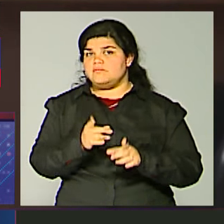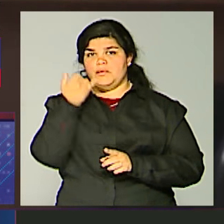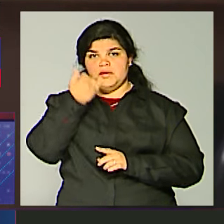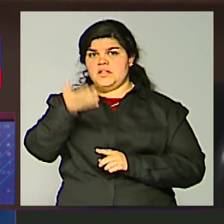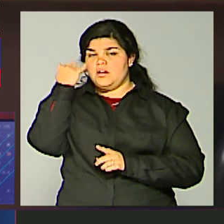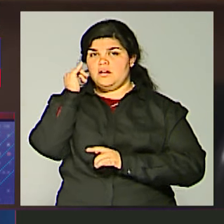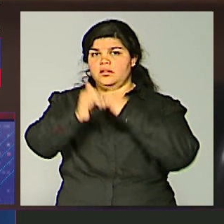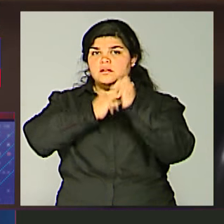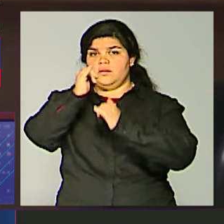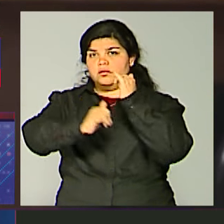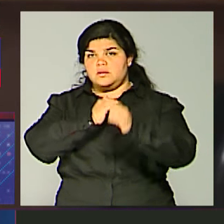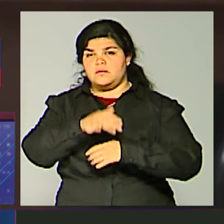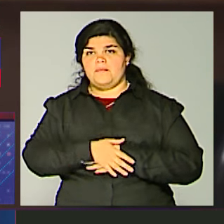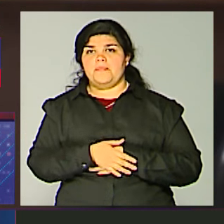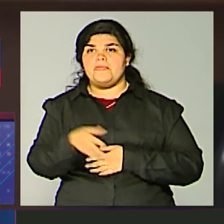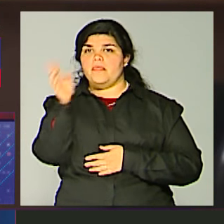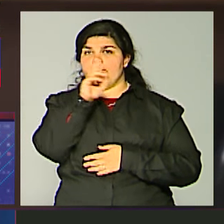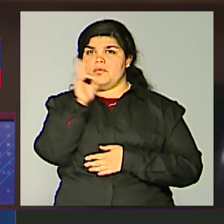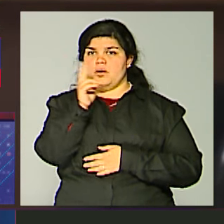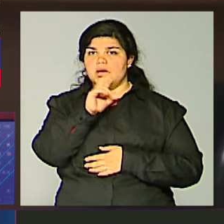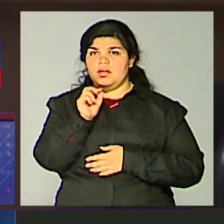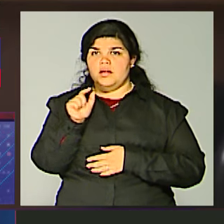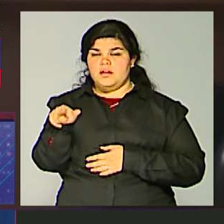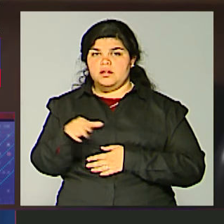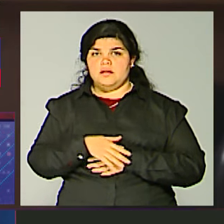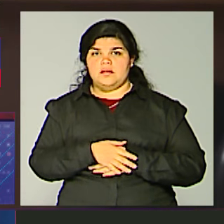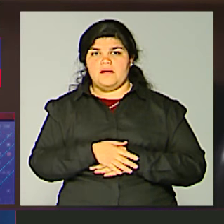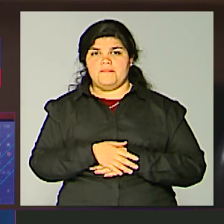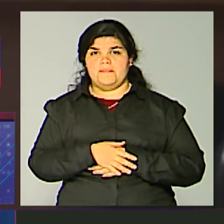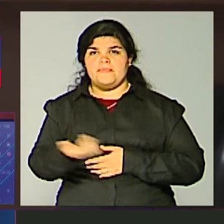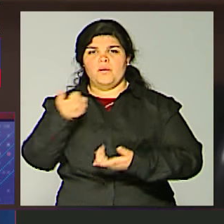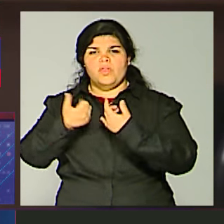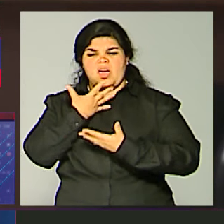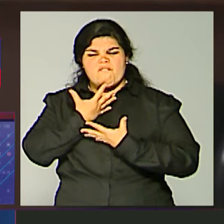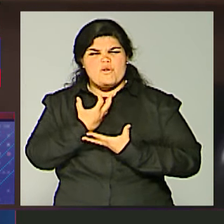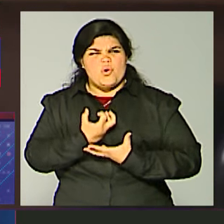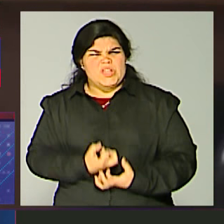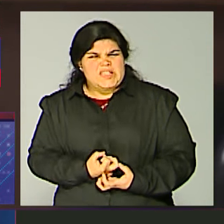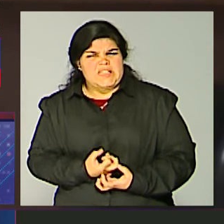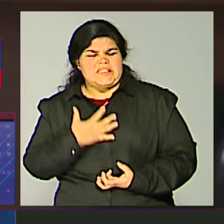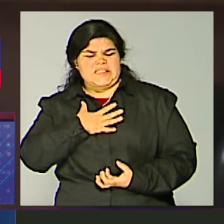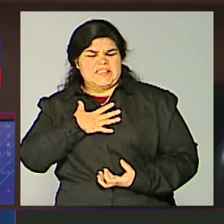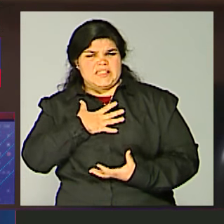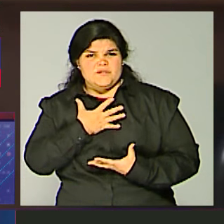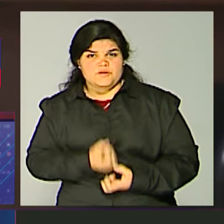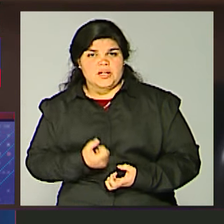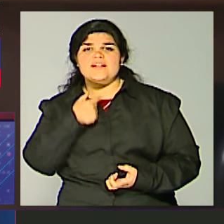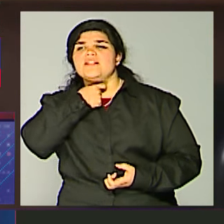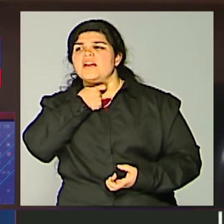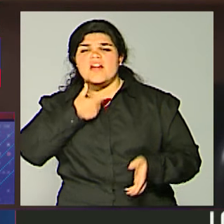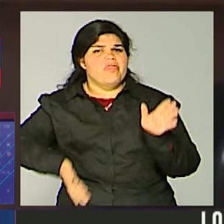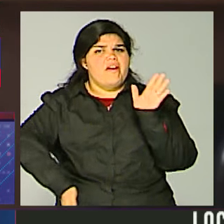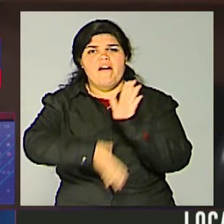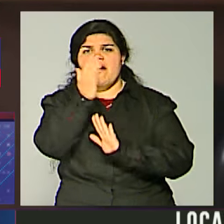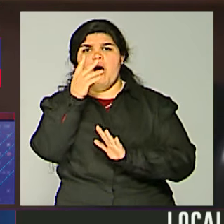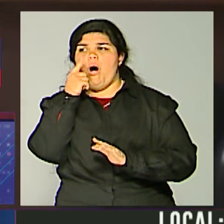comienzo, ella había dicho que se había sentido frustrada y, de hecho, esto de querer irse y abandonar a